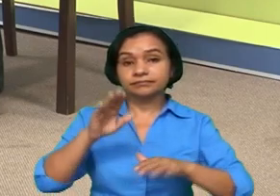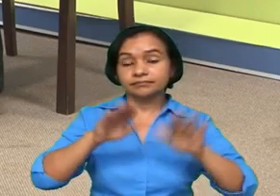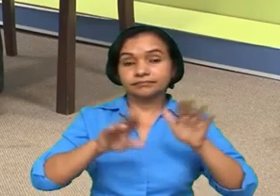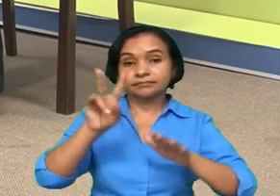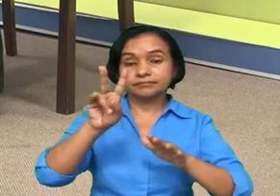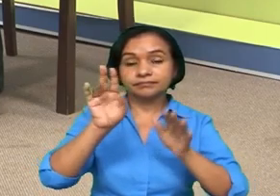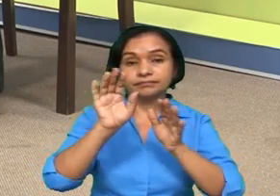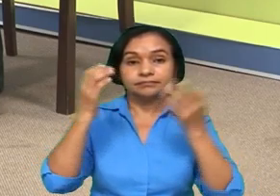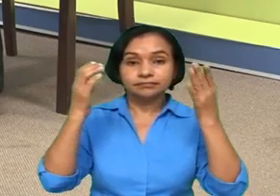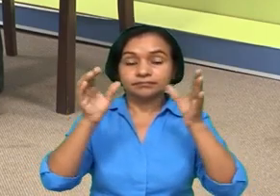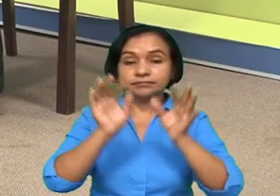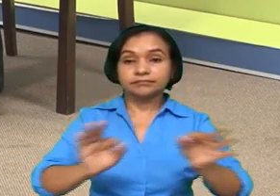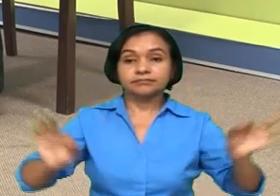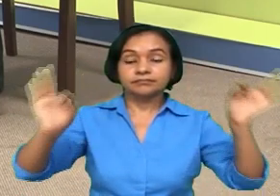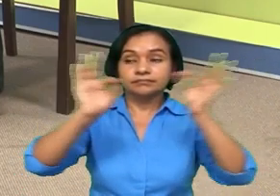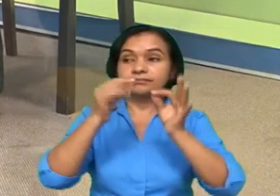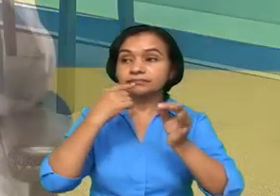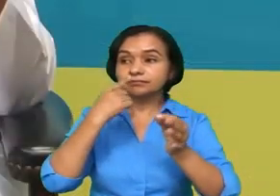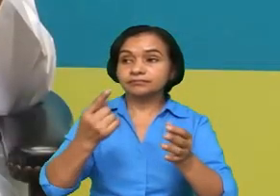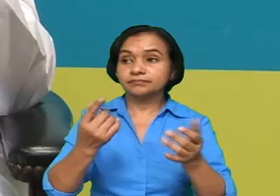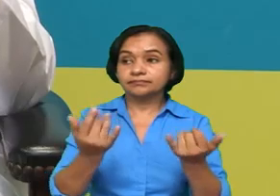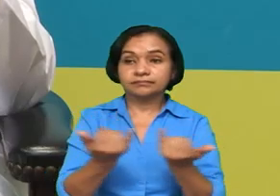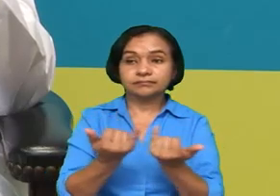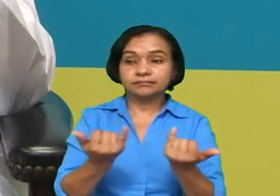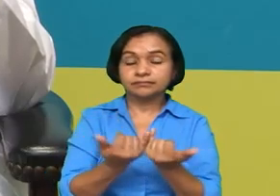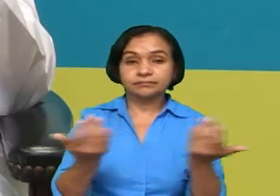cosas importantes que decir. Una, cuando